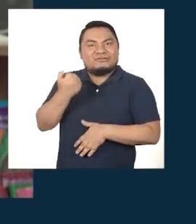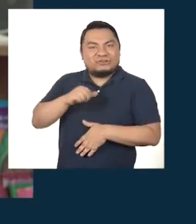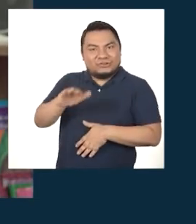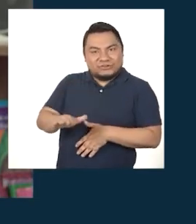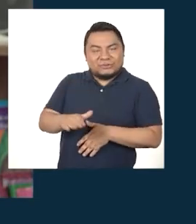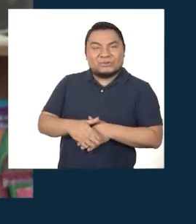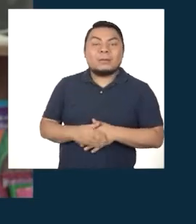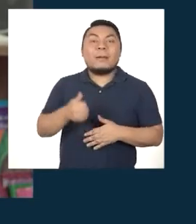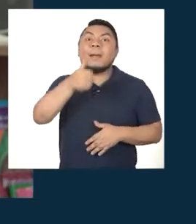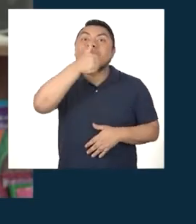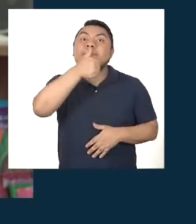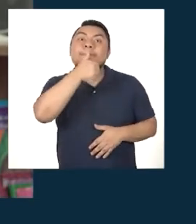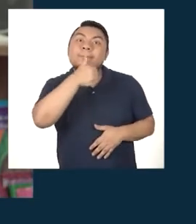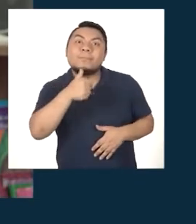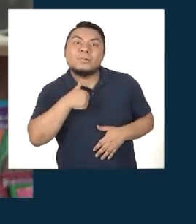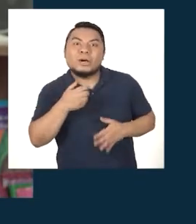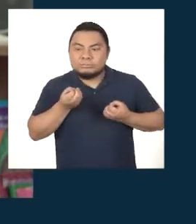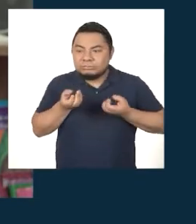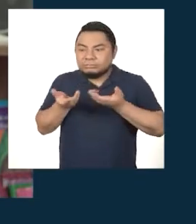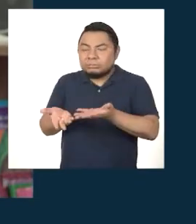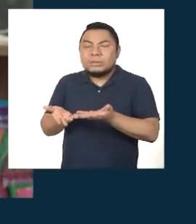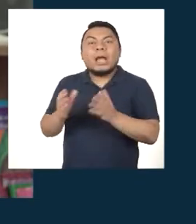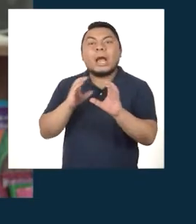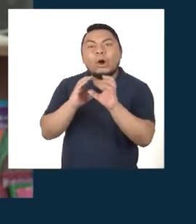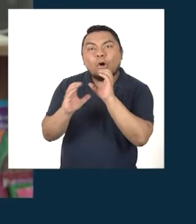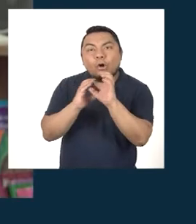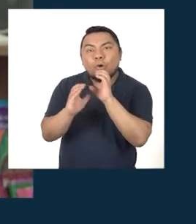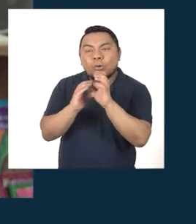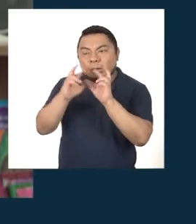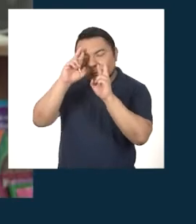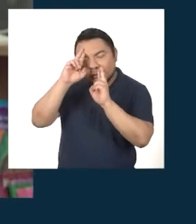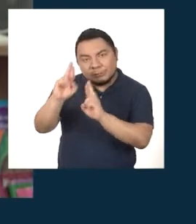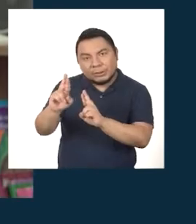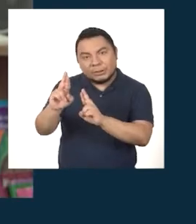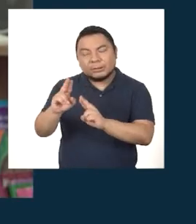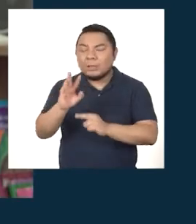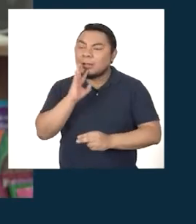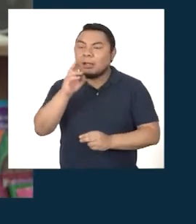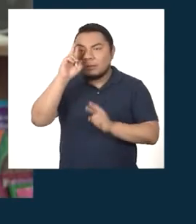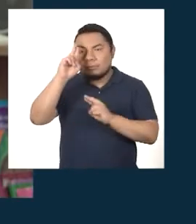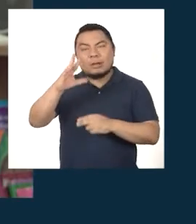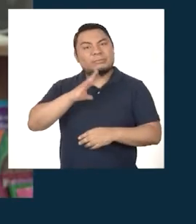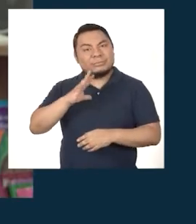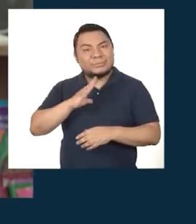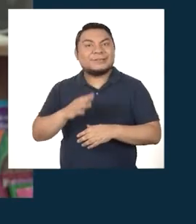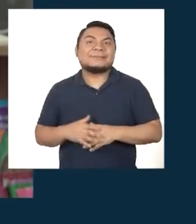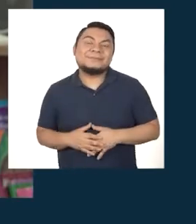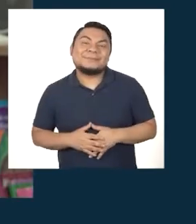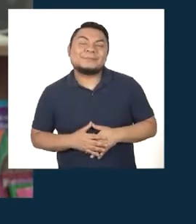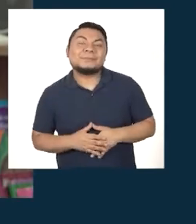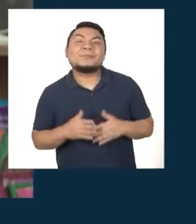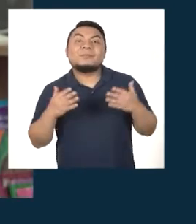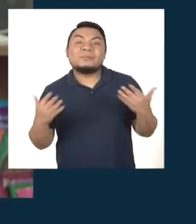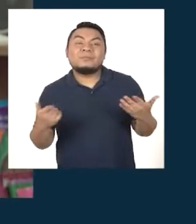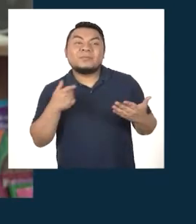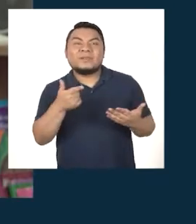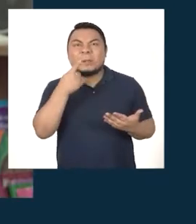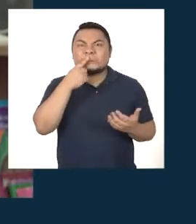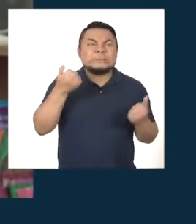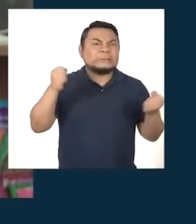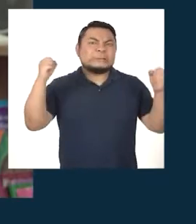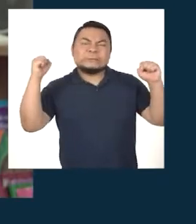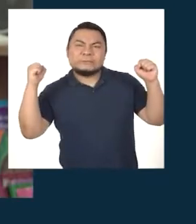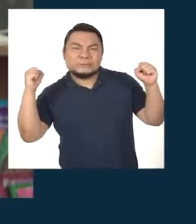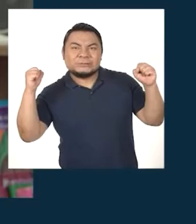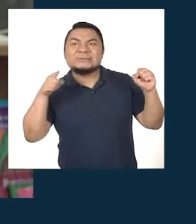porque la paciencia nos permite hablarles con respeto o con amabilidad. En cambio, la